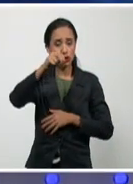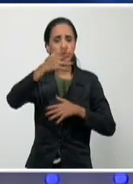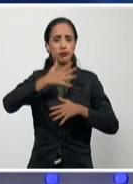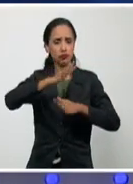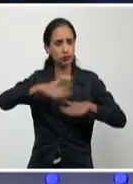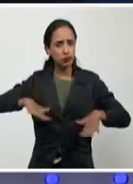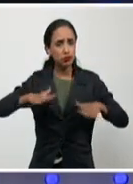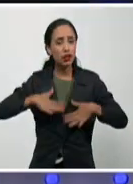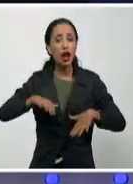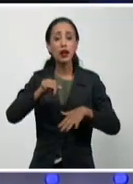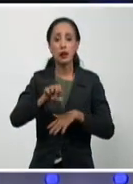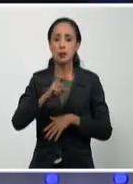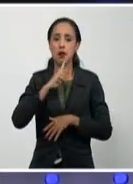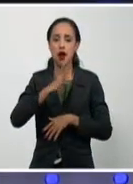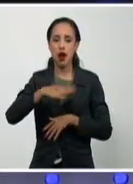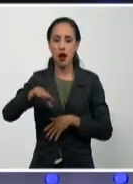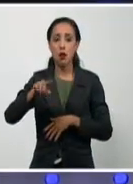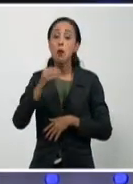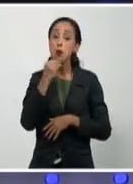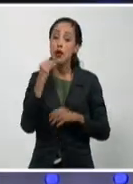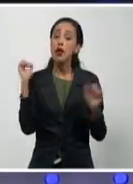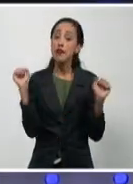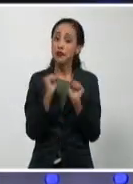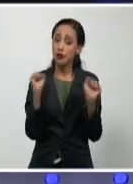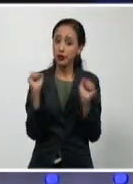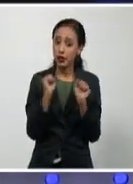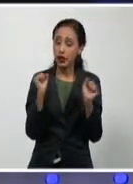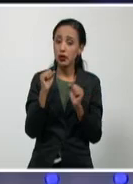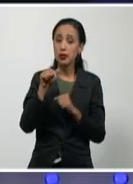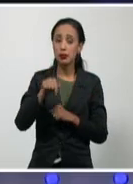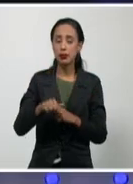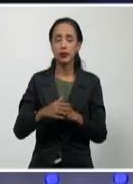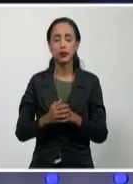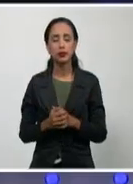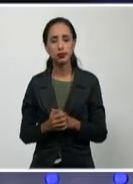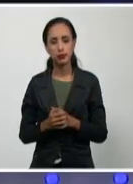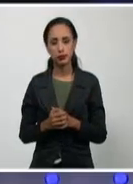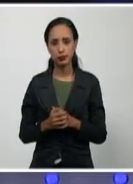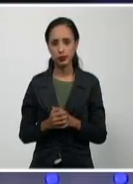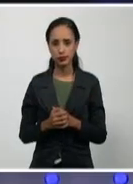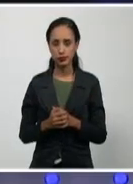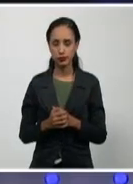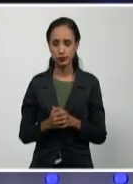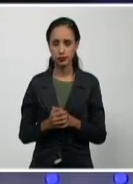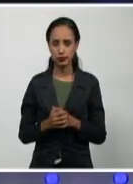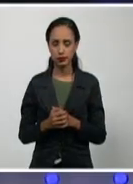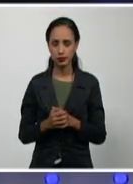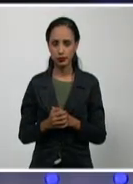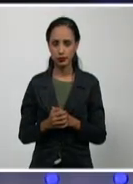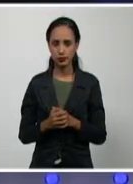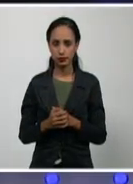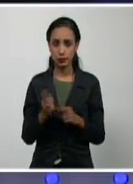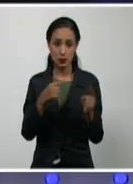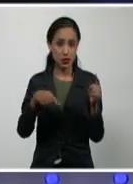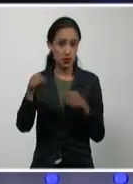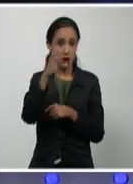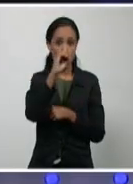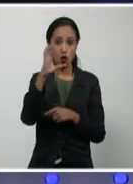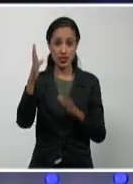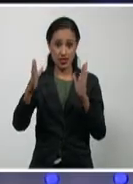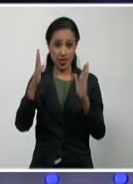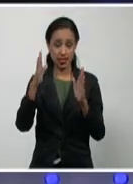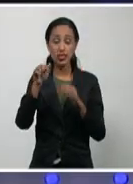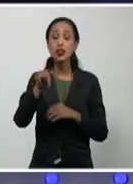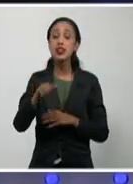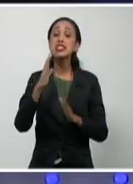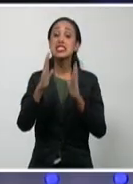esperan condiciones invernales, días muy frescos en gran parte de nuestro territorio, principalmente en el occidente y centro, algo más cálido